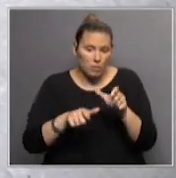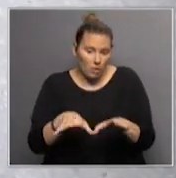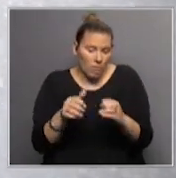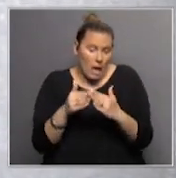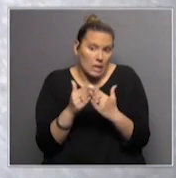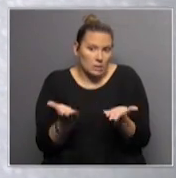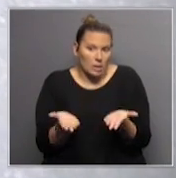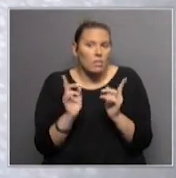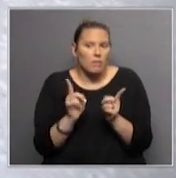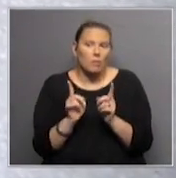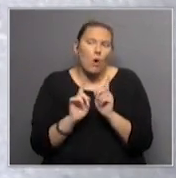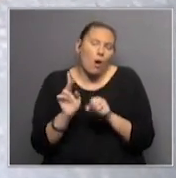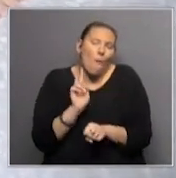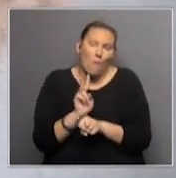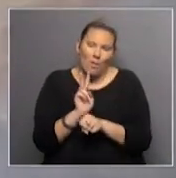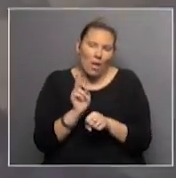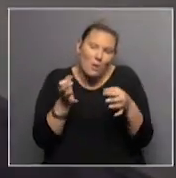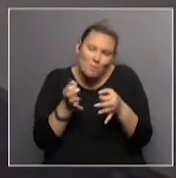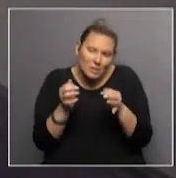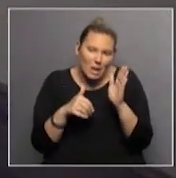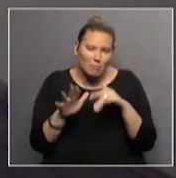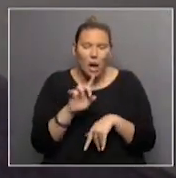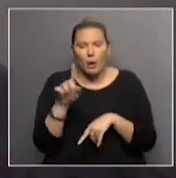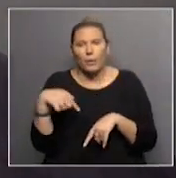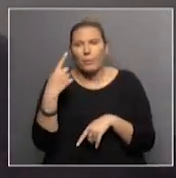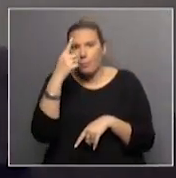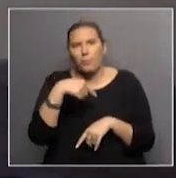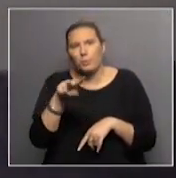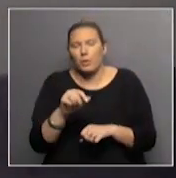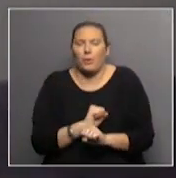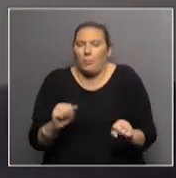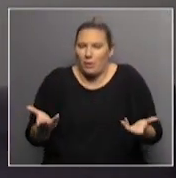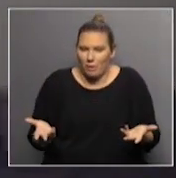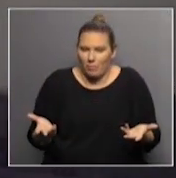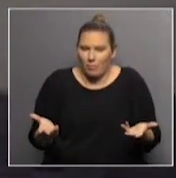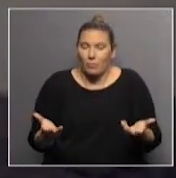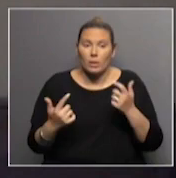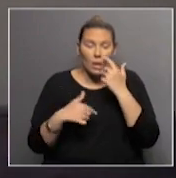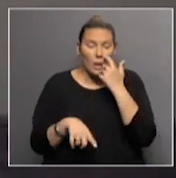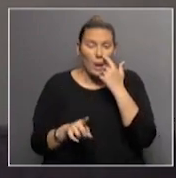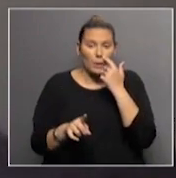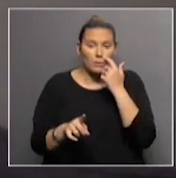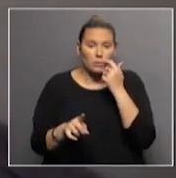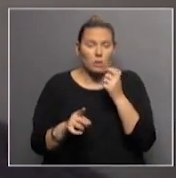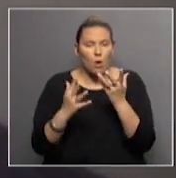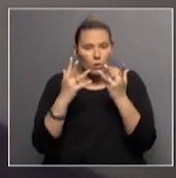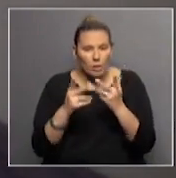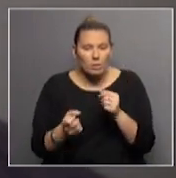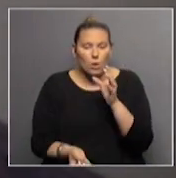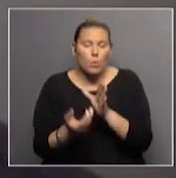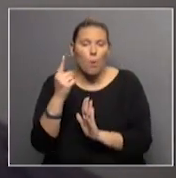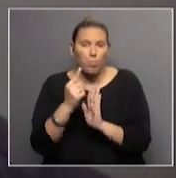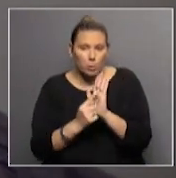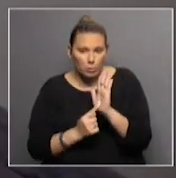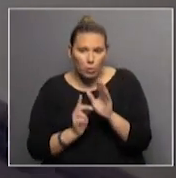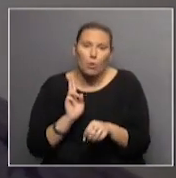casa, tenemos que tener ciertos cuidados especiales que no los tiene un museo, por ejemplo. Entonces, estamos armando los nuevos protocolos